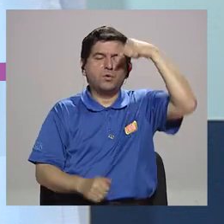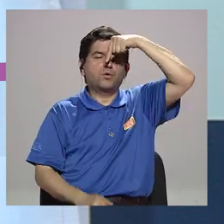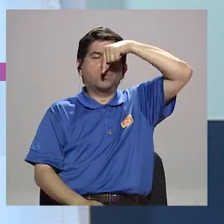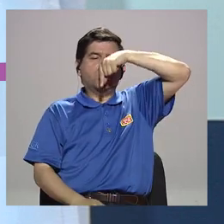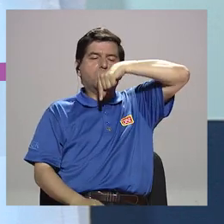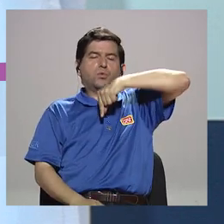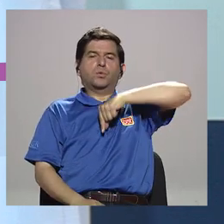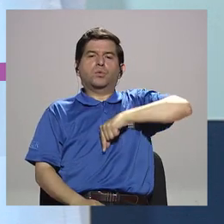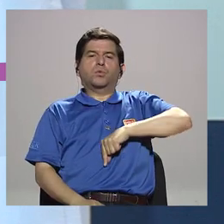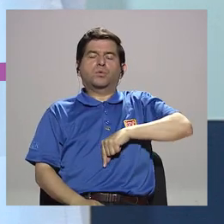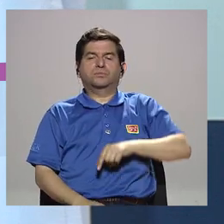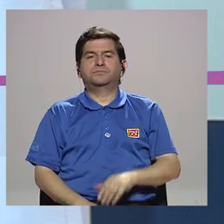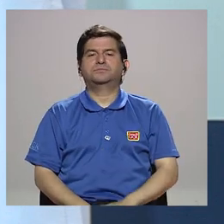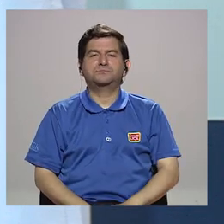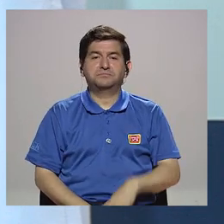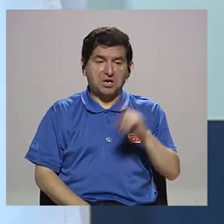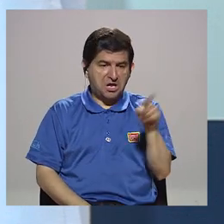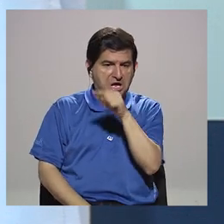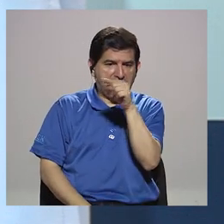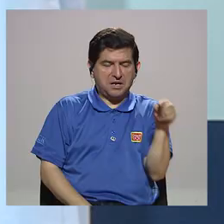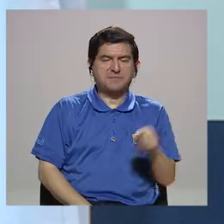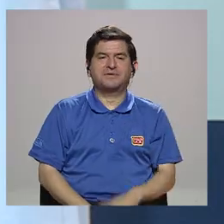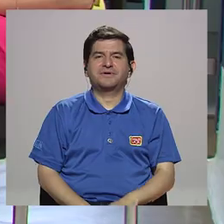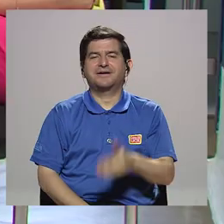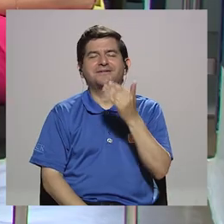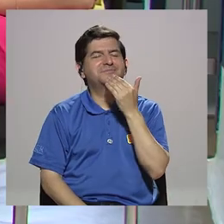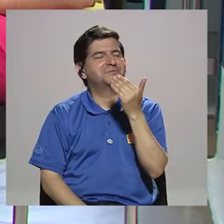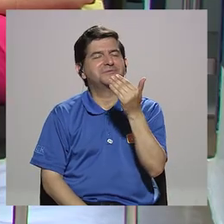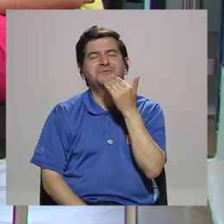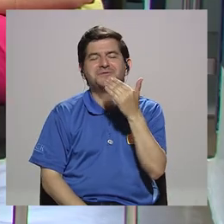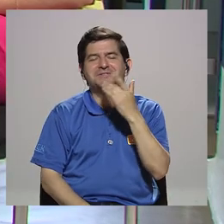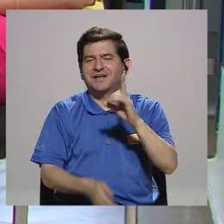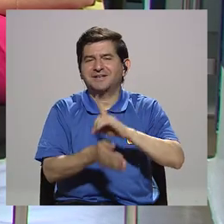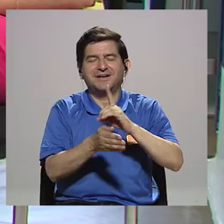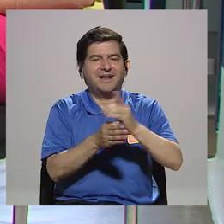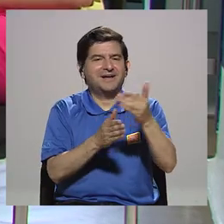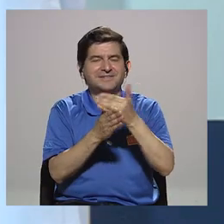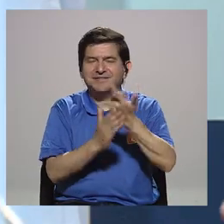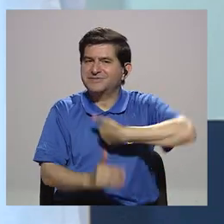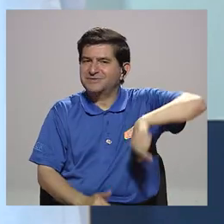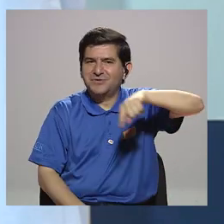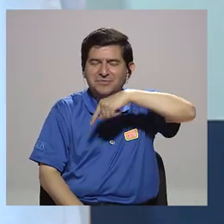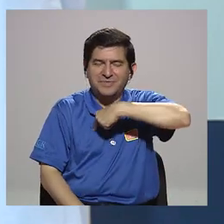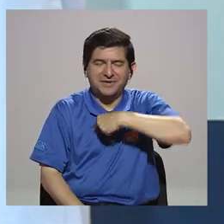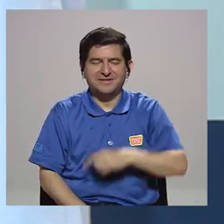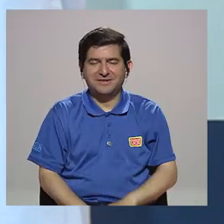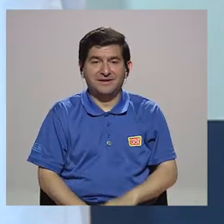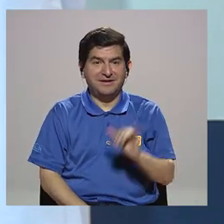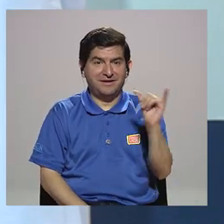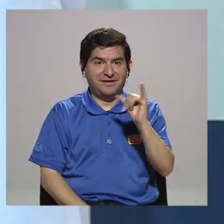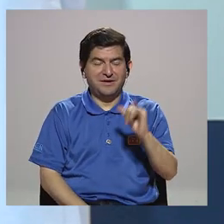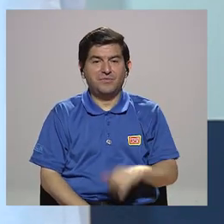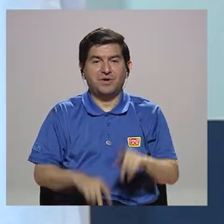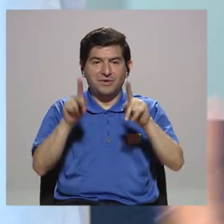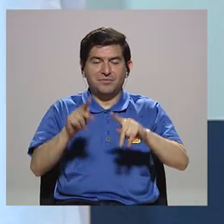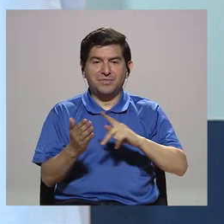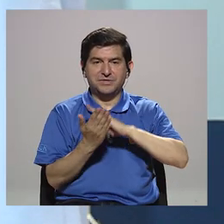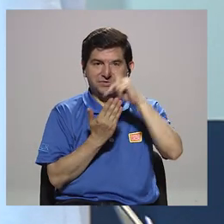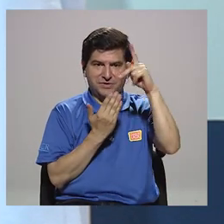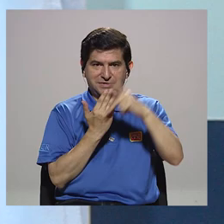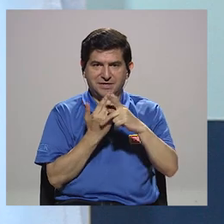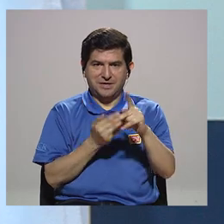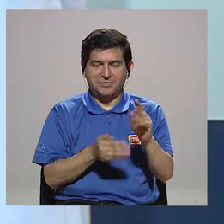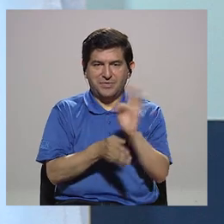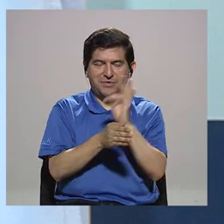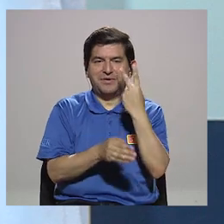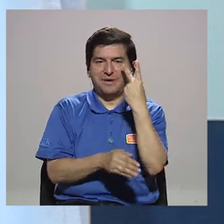tubo. Pues tipar con el tubo. Ok, doctor, muchísimas gracias por compartir con nosotros y con nuestros televidentes